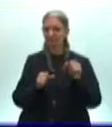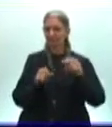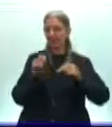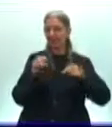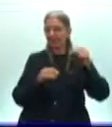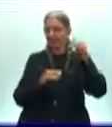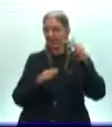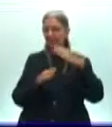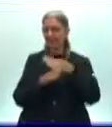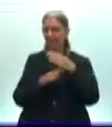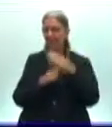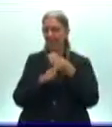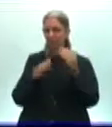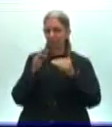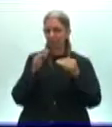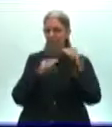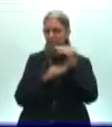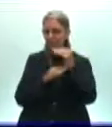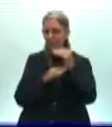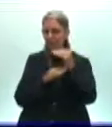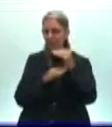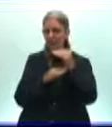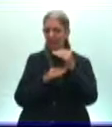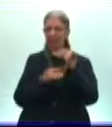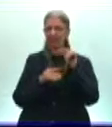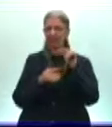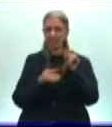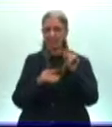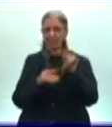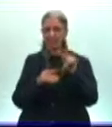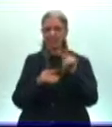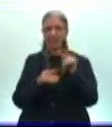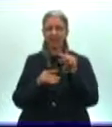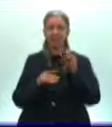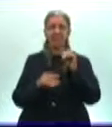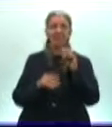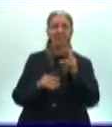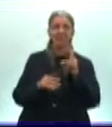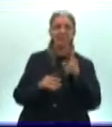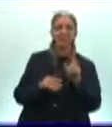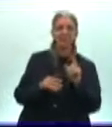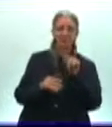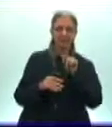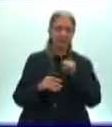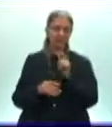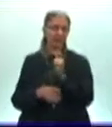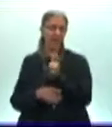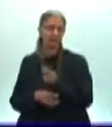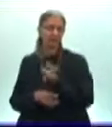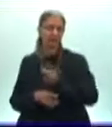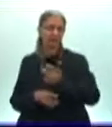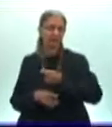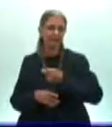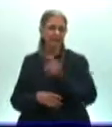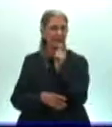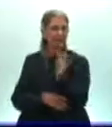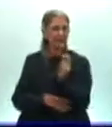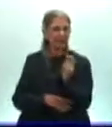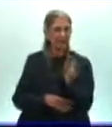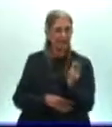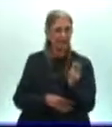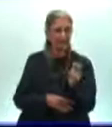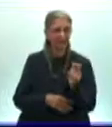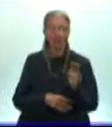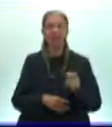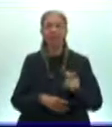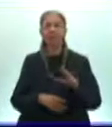que les va dando las herramientas acerca de la matemática que deben enseñar en el caso de los estudiantes de la